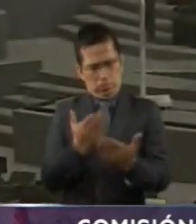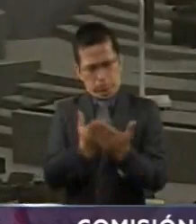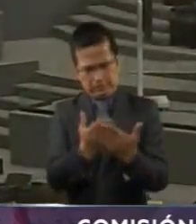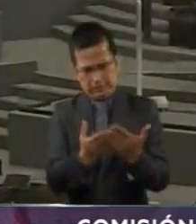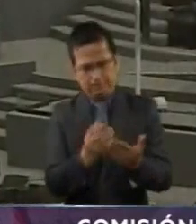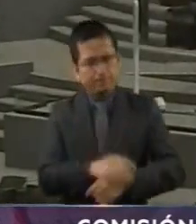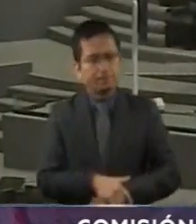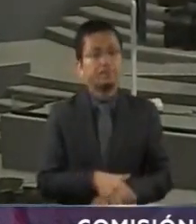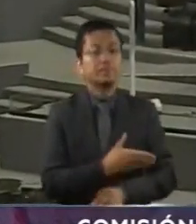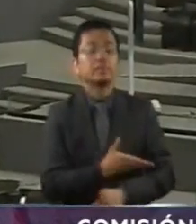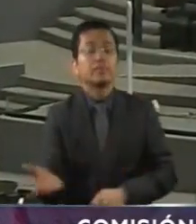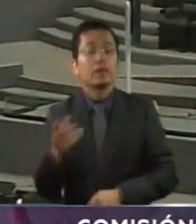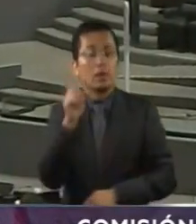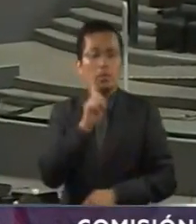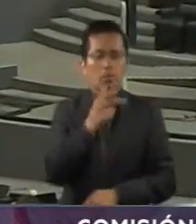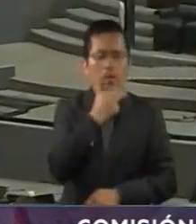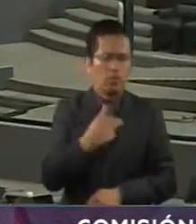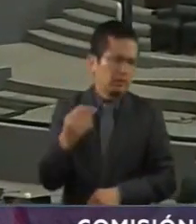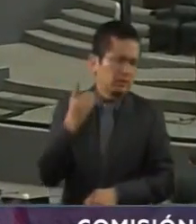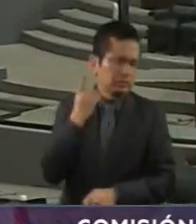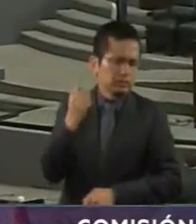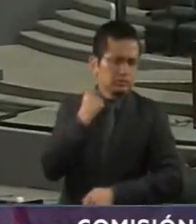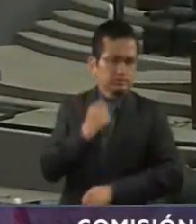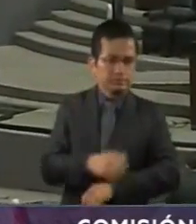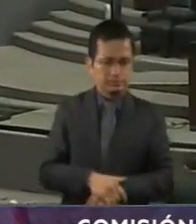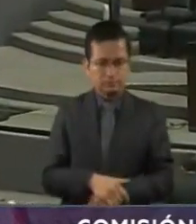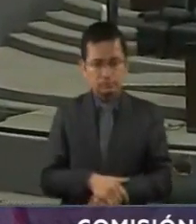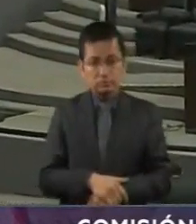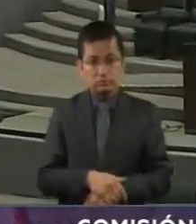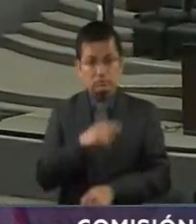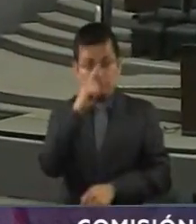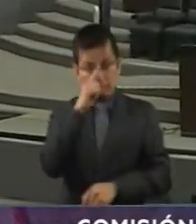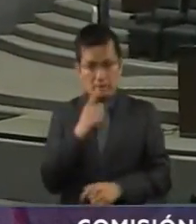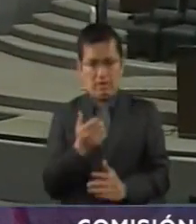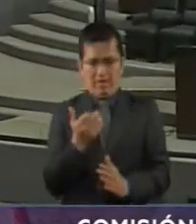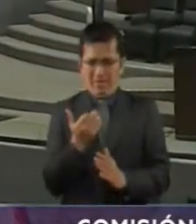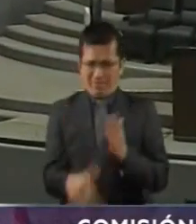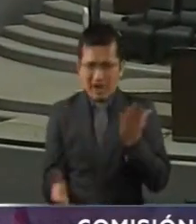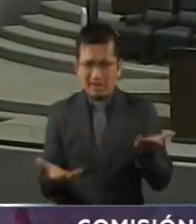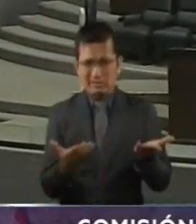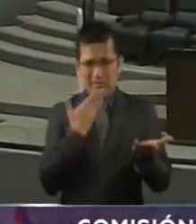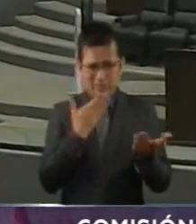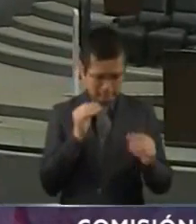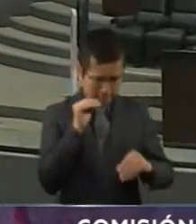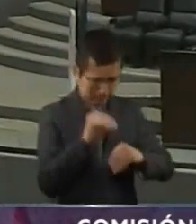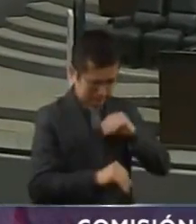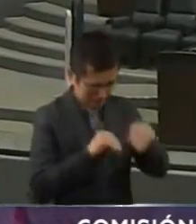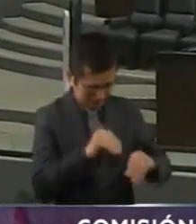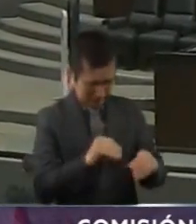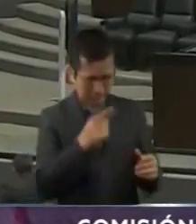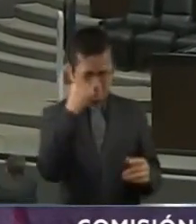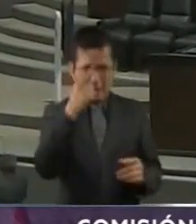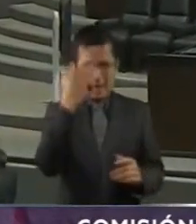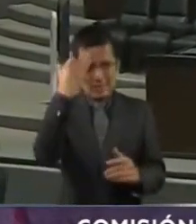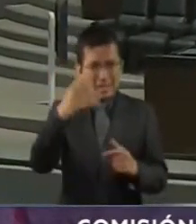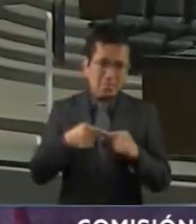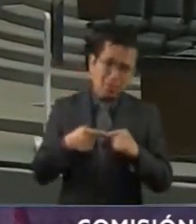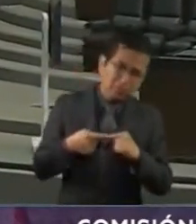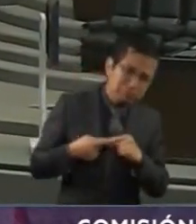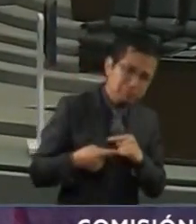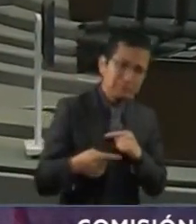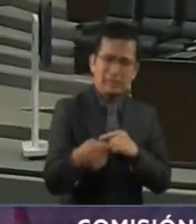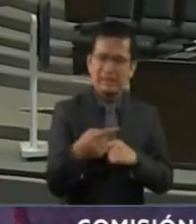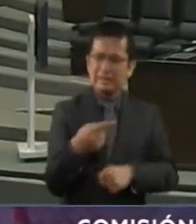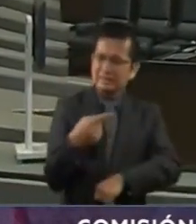la ausencia de perspectivas de largo plazo que planteen políticas generacionales